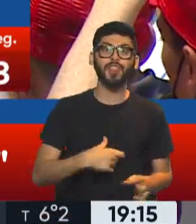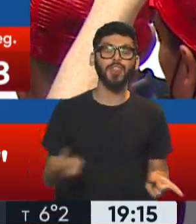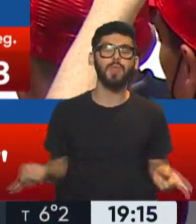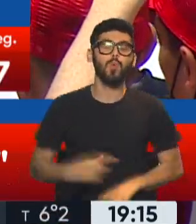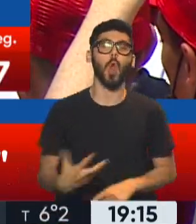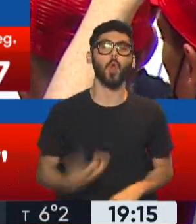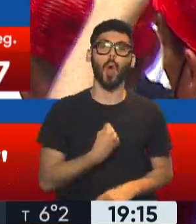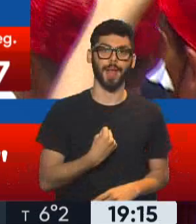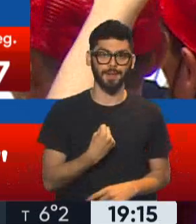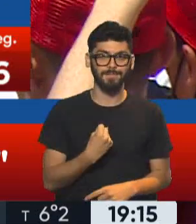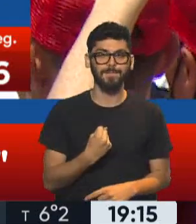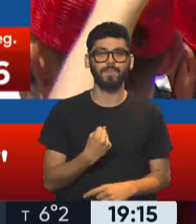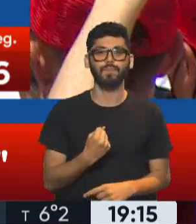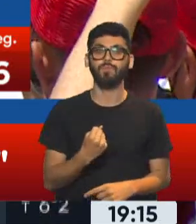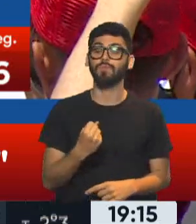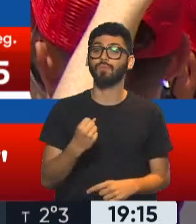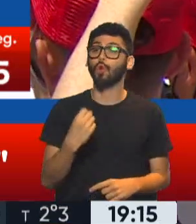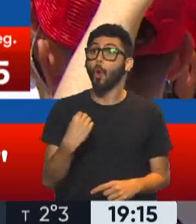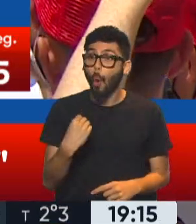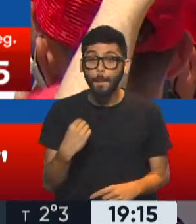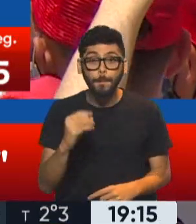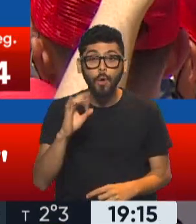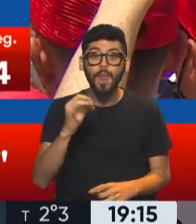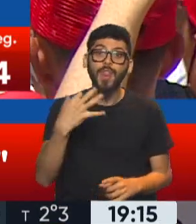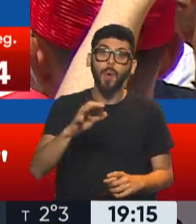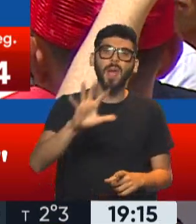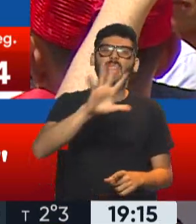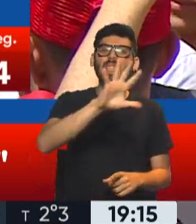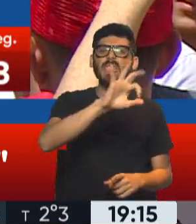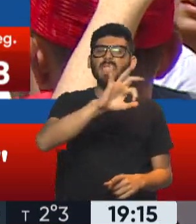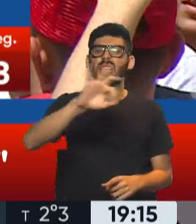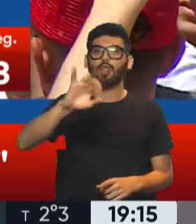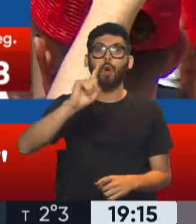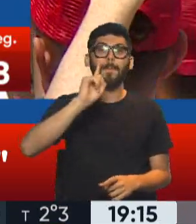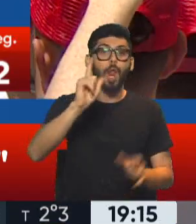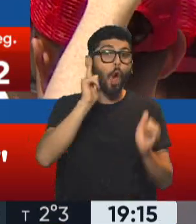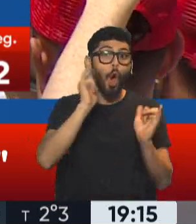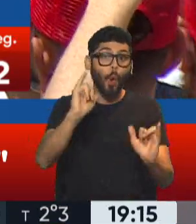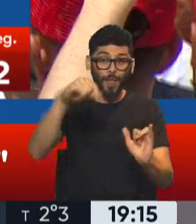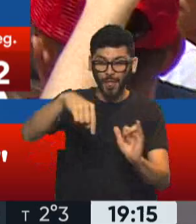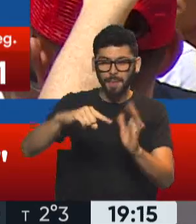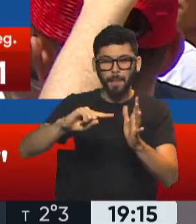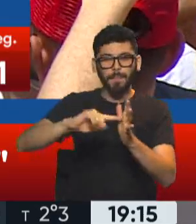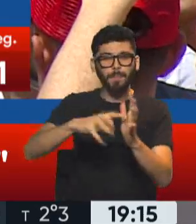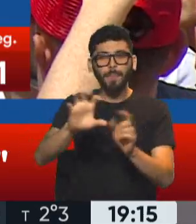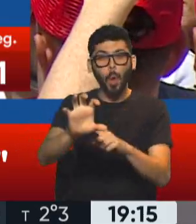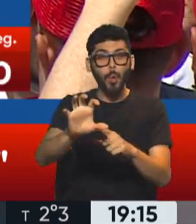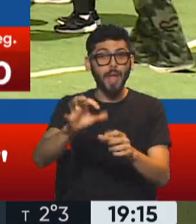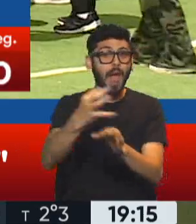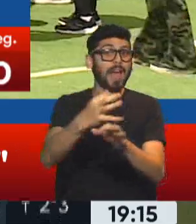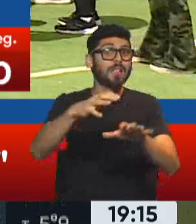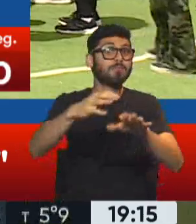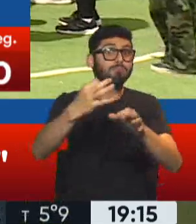Solo lo vamos a hacer si vamos a buscar a esos 500.000 jóvenes que aquí en la provincia de Buenos Aires abandonaron la